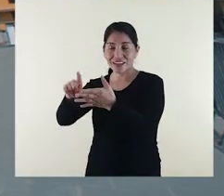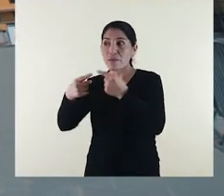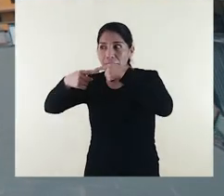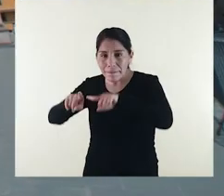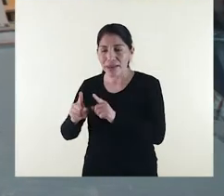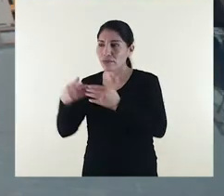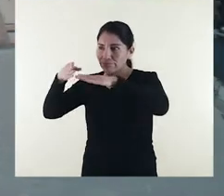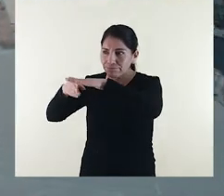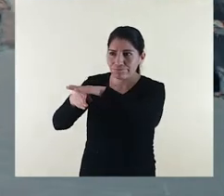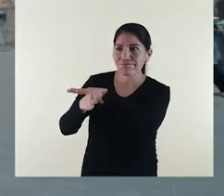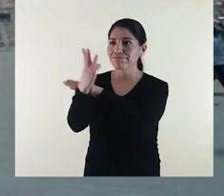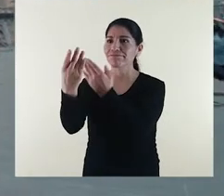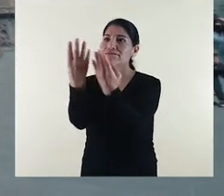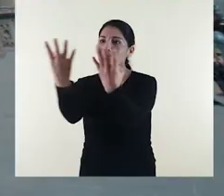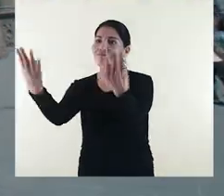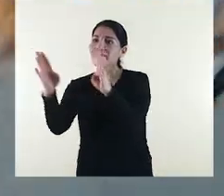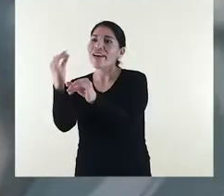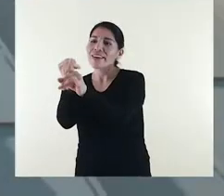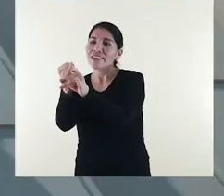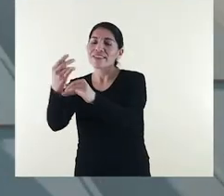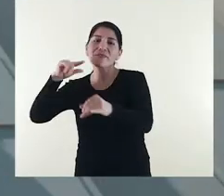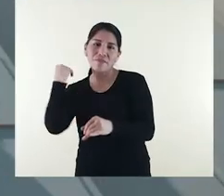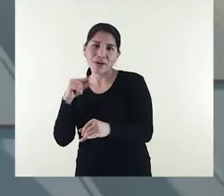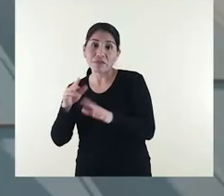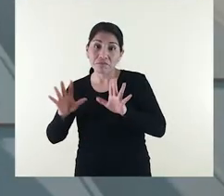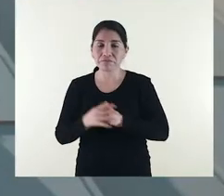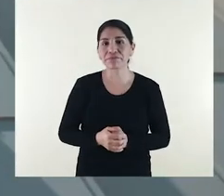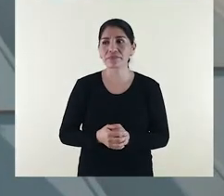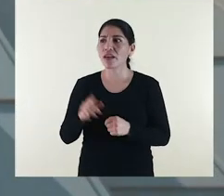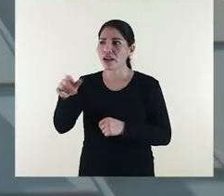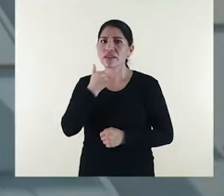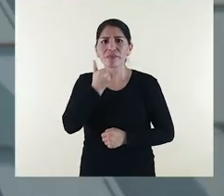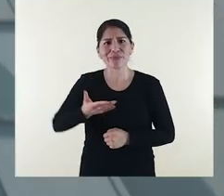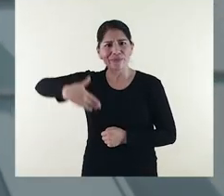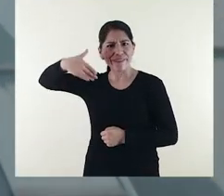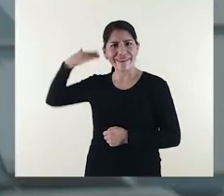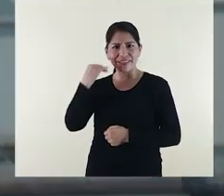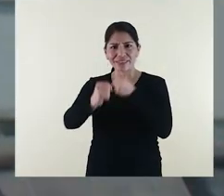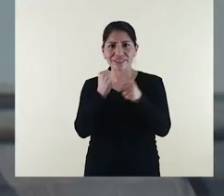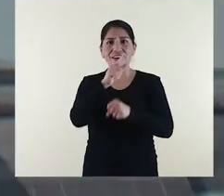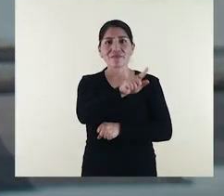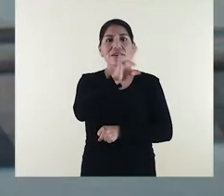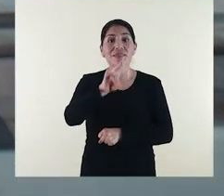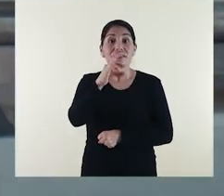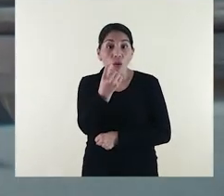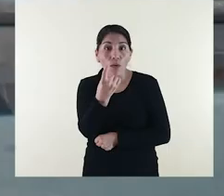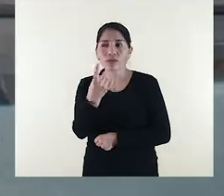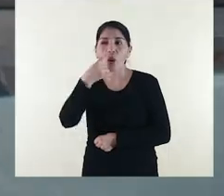de Lima, pero en realidad es una capilla o una iglesia parroquial si se quiere. Su suceso más importante ocurrió